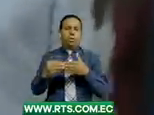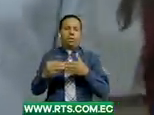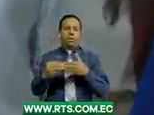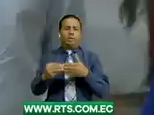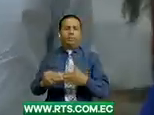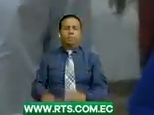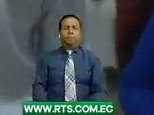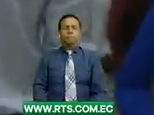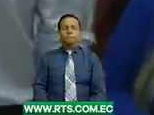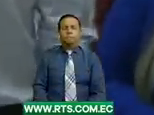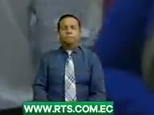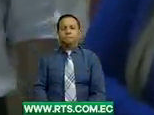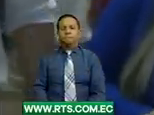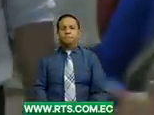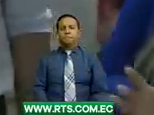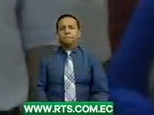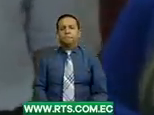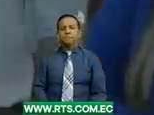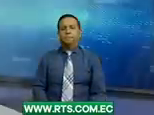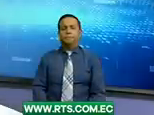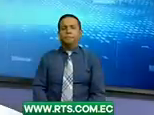informó Richard Ceballos.